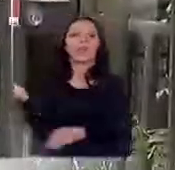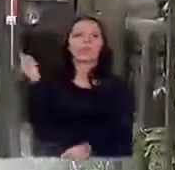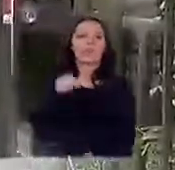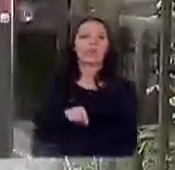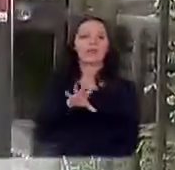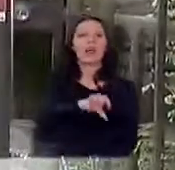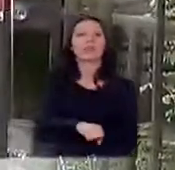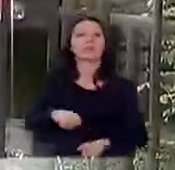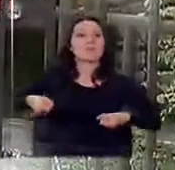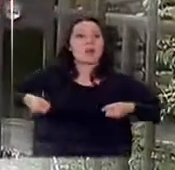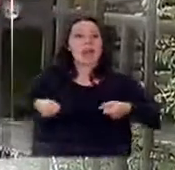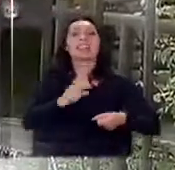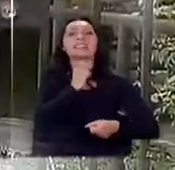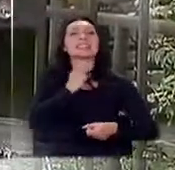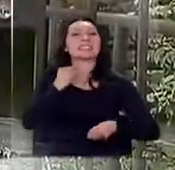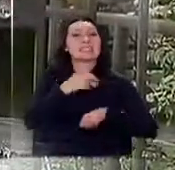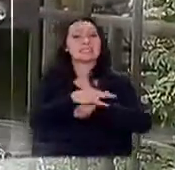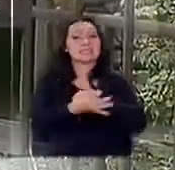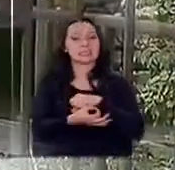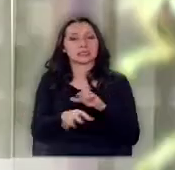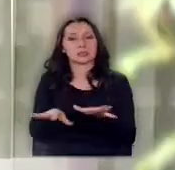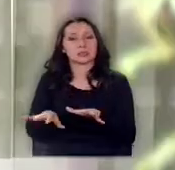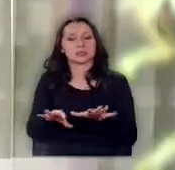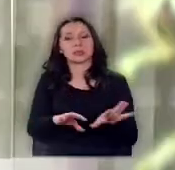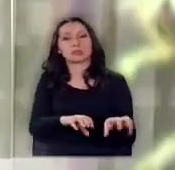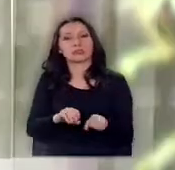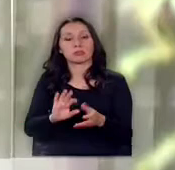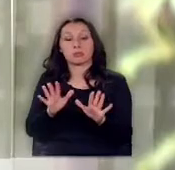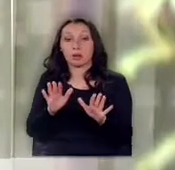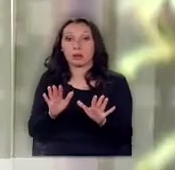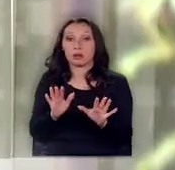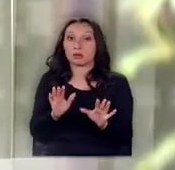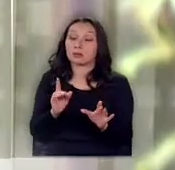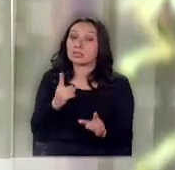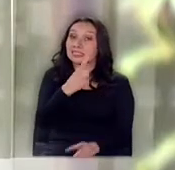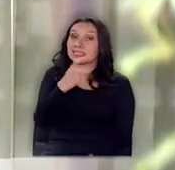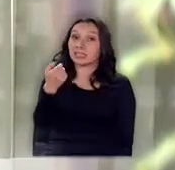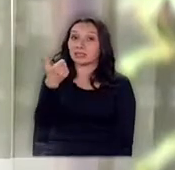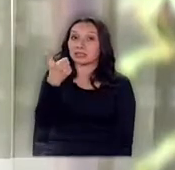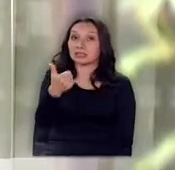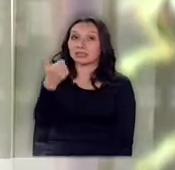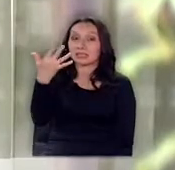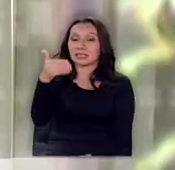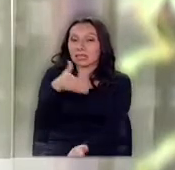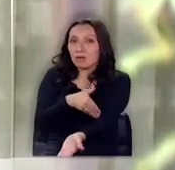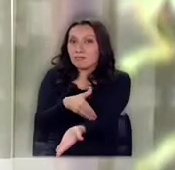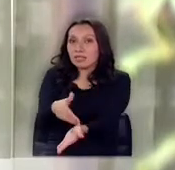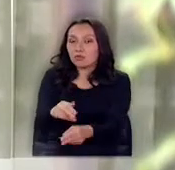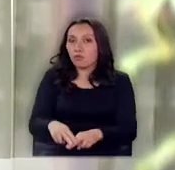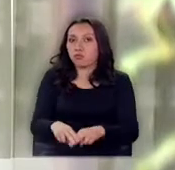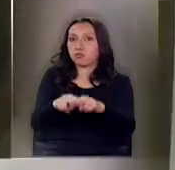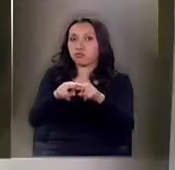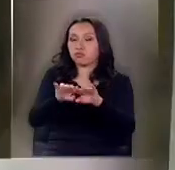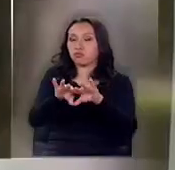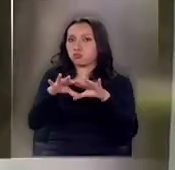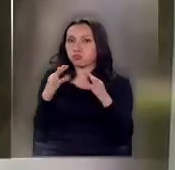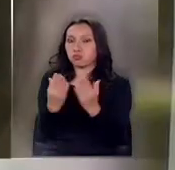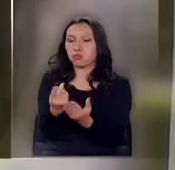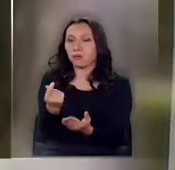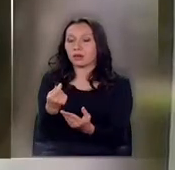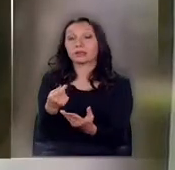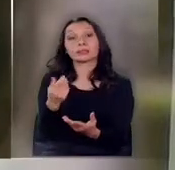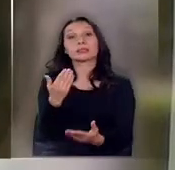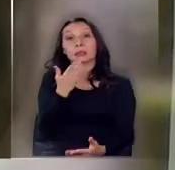una maleta con joyas y especies que alcanza la cifra nada despreciable de 165 millones de pesos su avalúo.